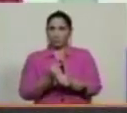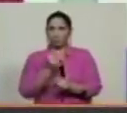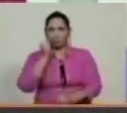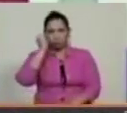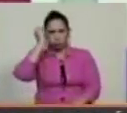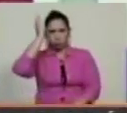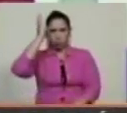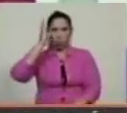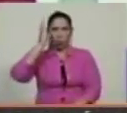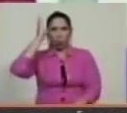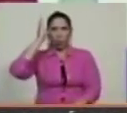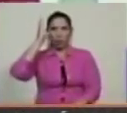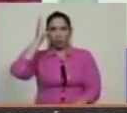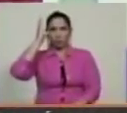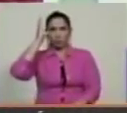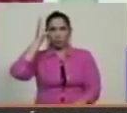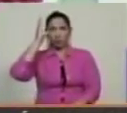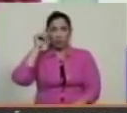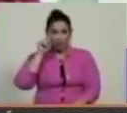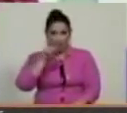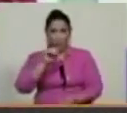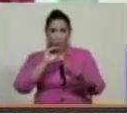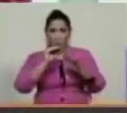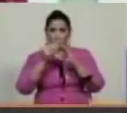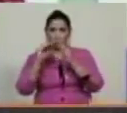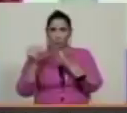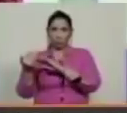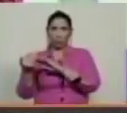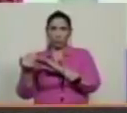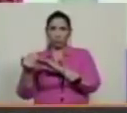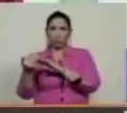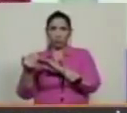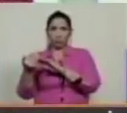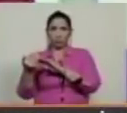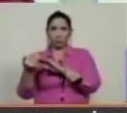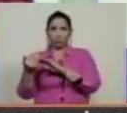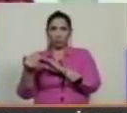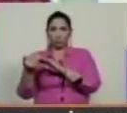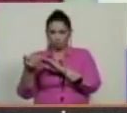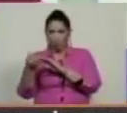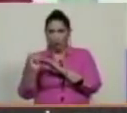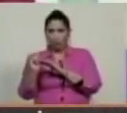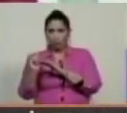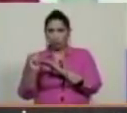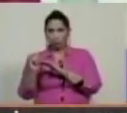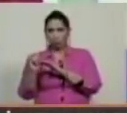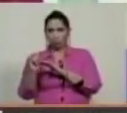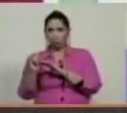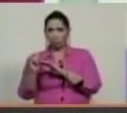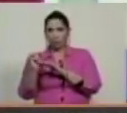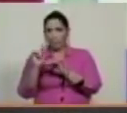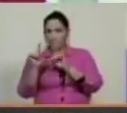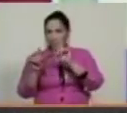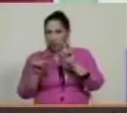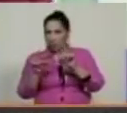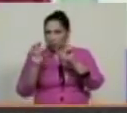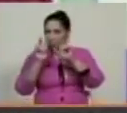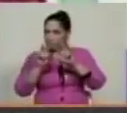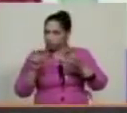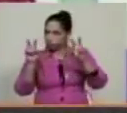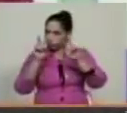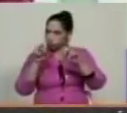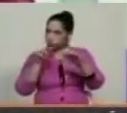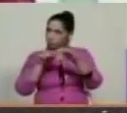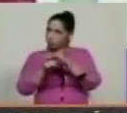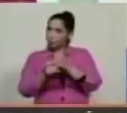conscientes esos consejos comunales y esas comunas, autocríticamente uno tiene que revisarse, ¿ves? Por